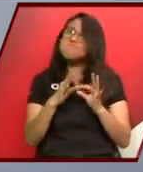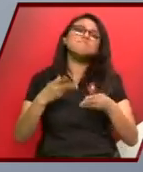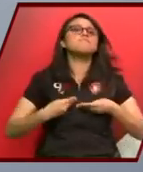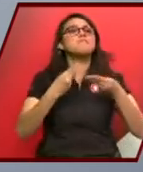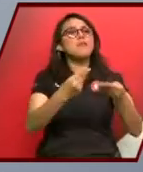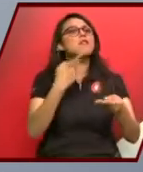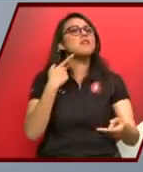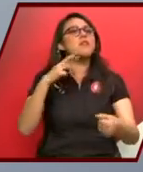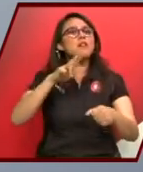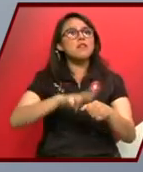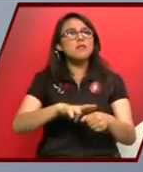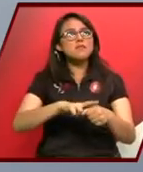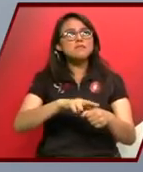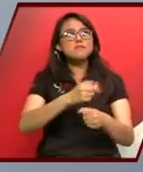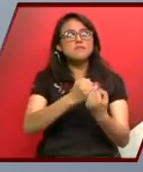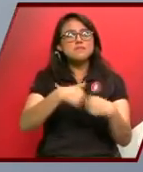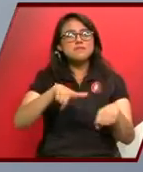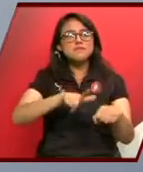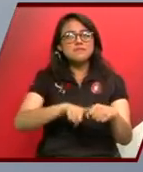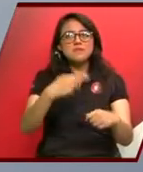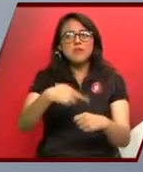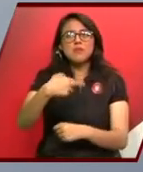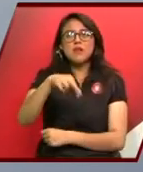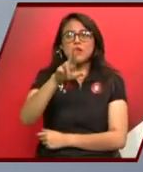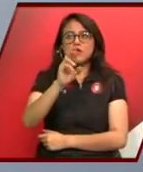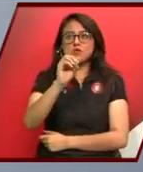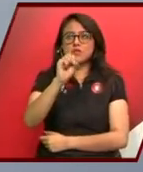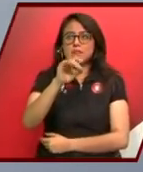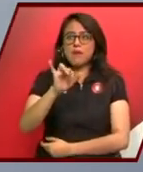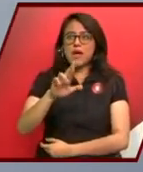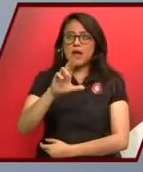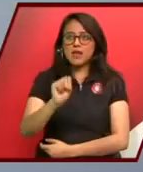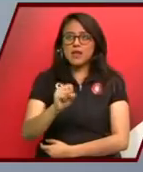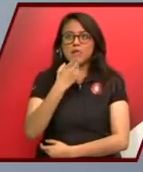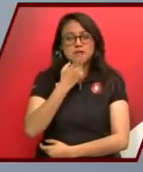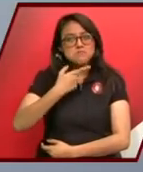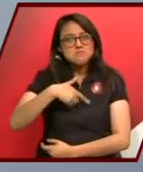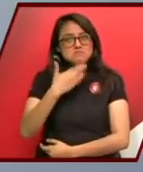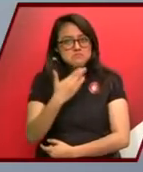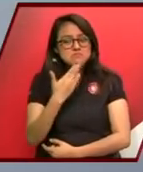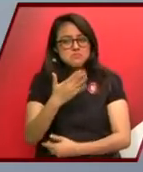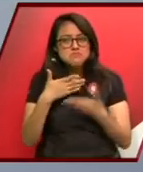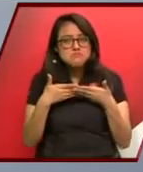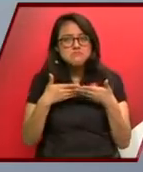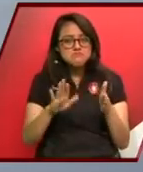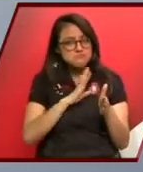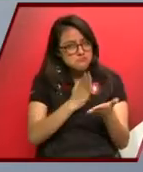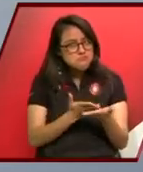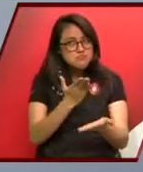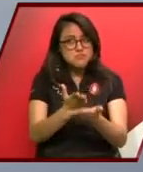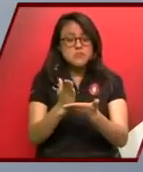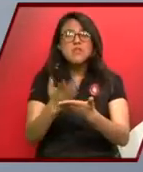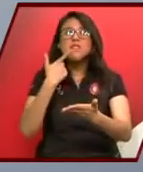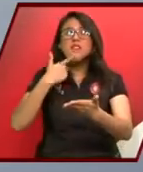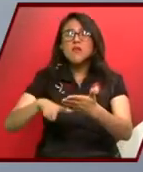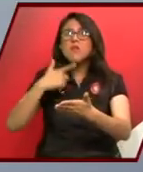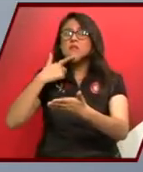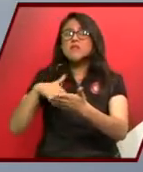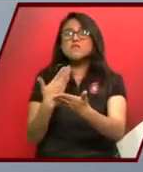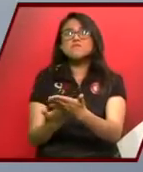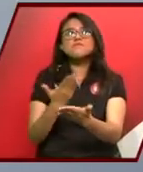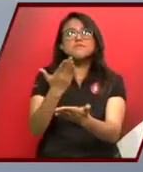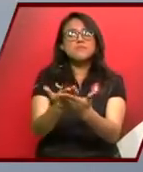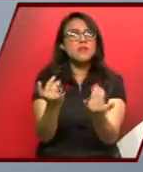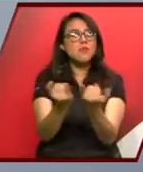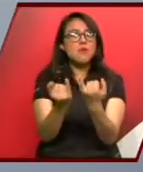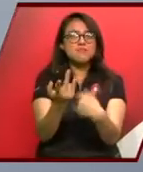Social de la Ciudad de México. Ya es una cuestión de nosotros, estamos aparte de ello. Hemos cumplido con el espacio y la denuncia presentada